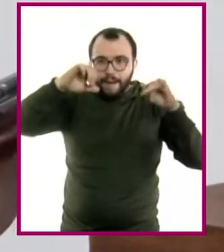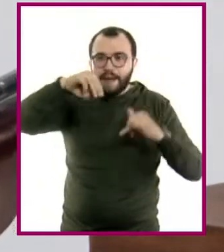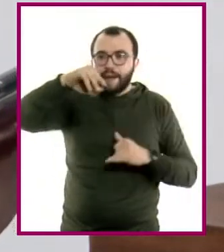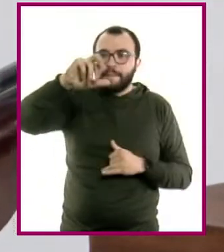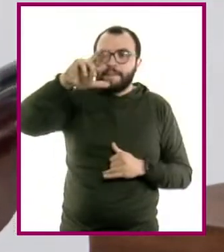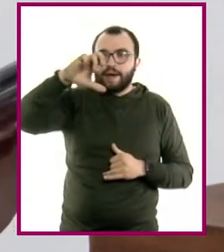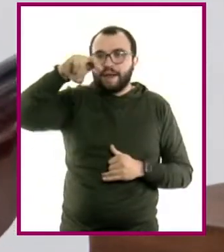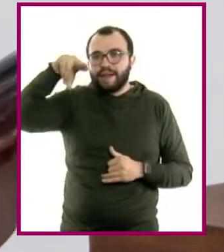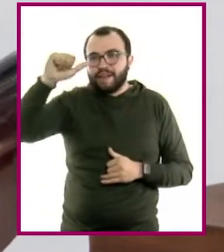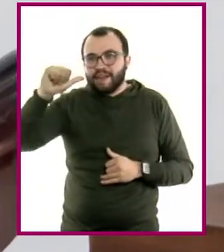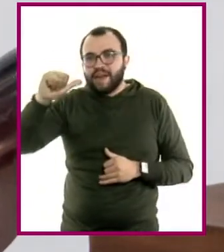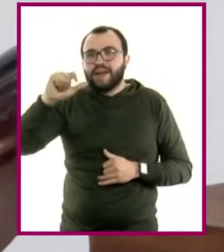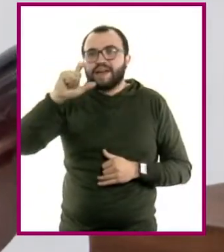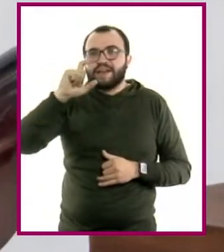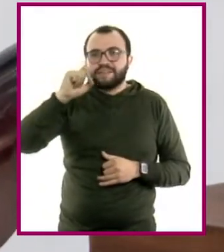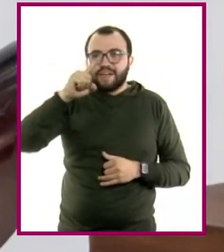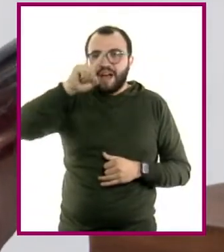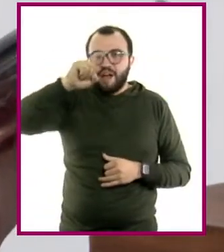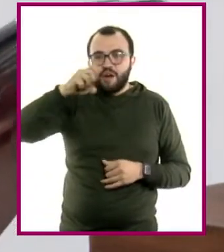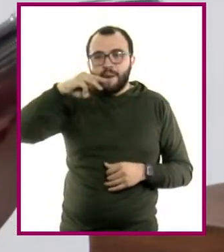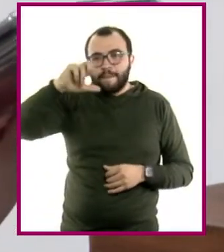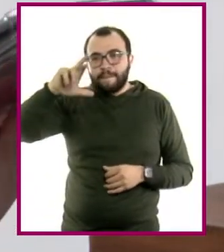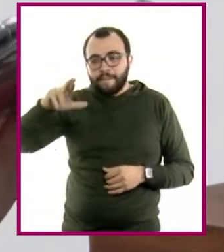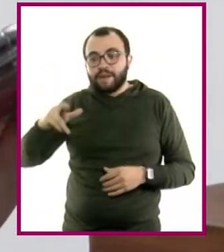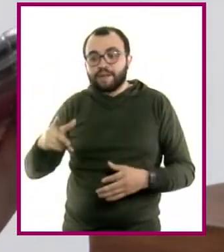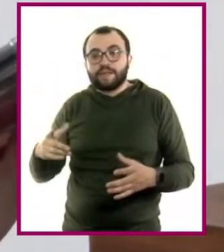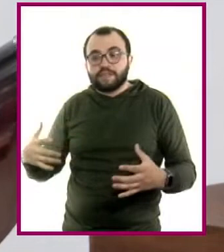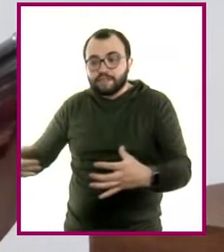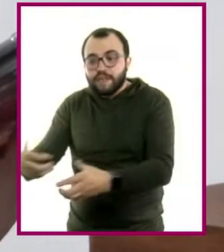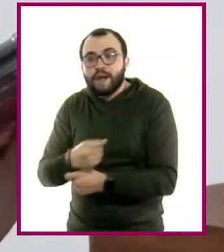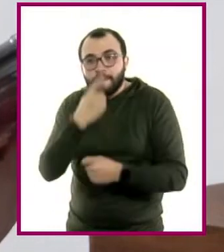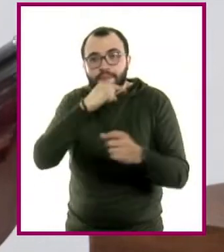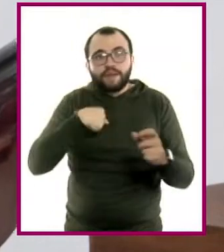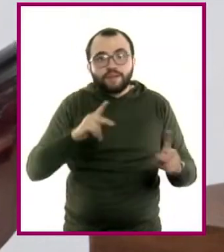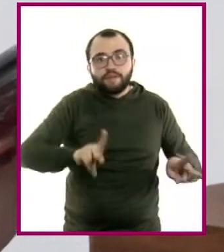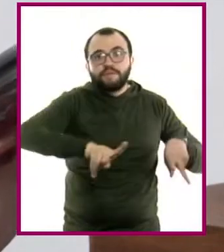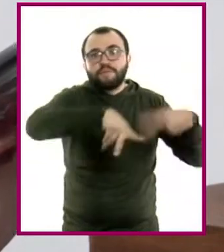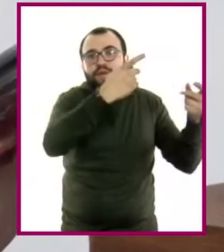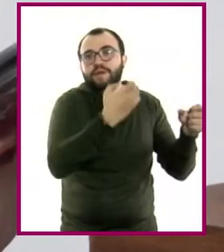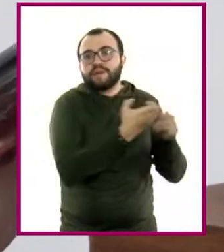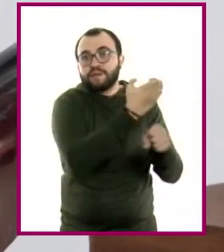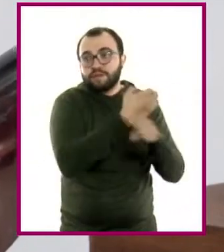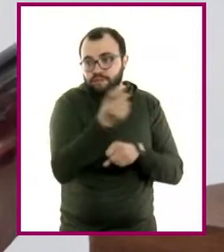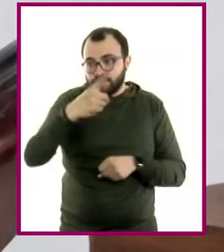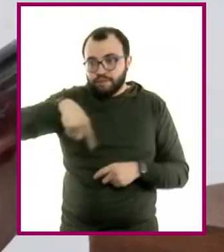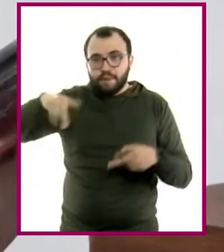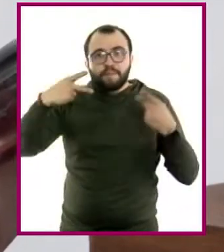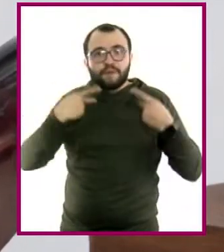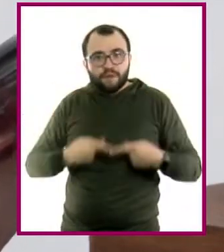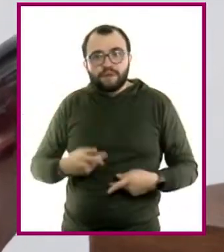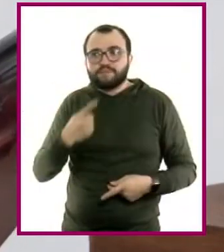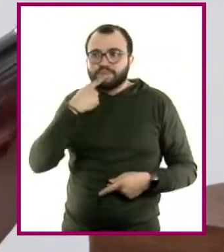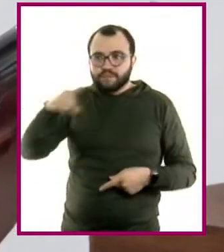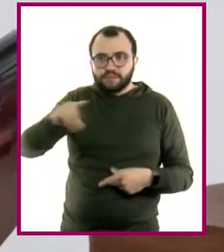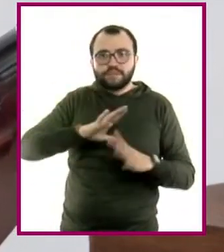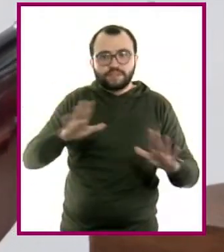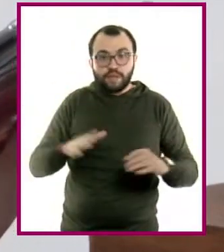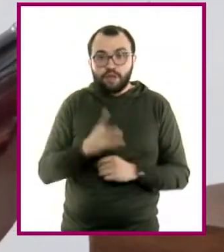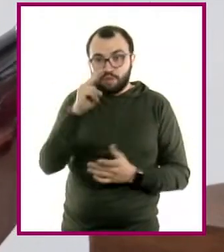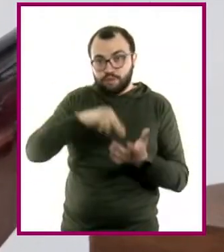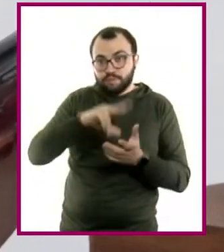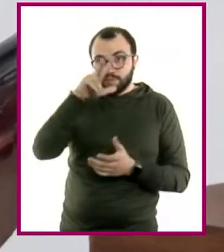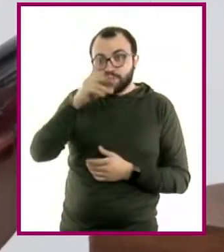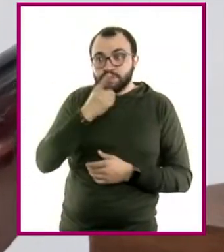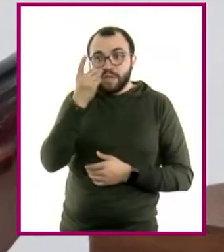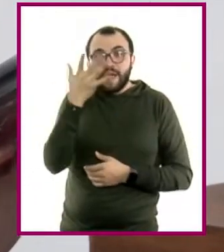estado cazando para venderla en mercados extranjeros. Muchas personas hemos denunciado este hecho. Apenas en 2018 se estimó que solo